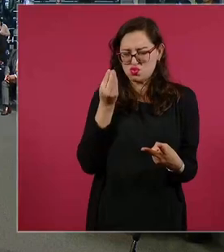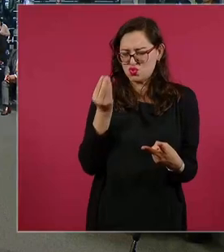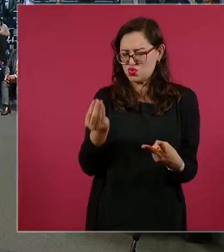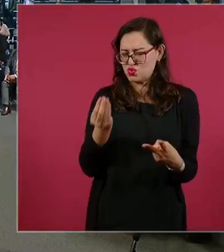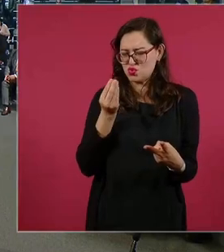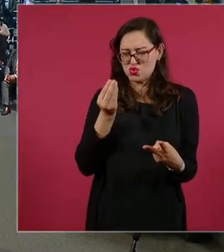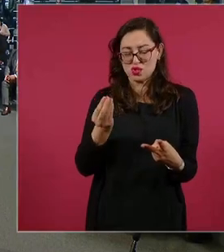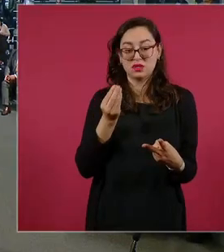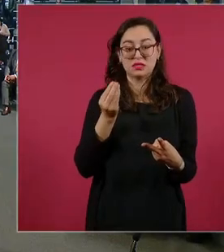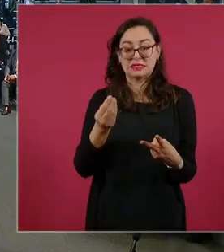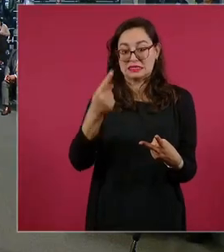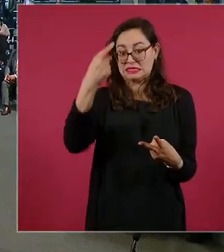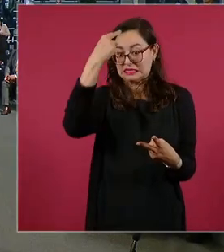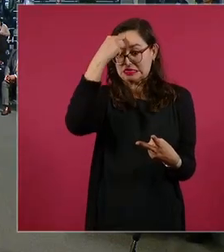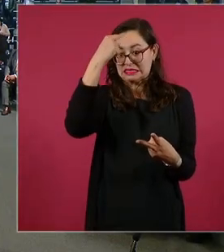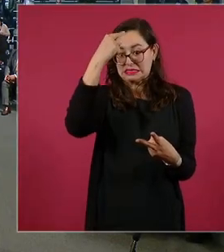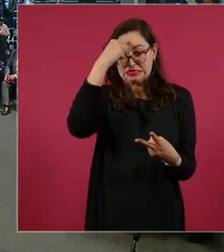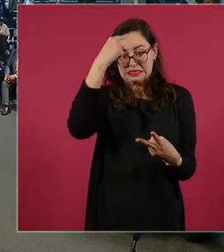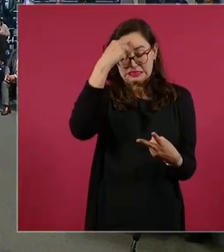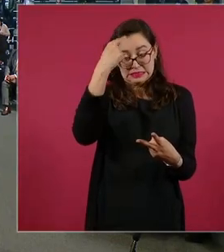es su dios.